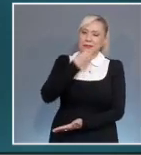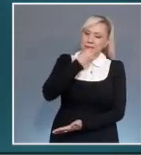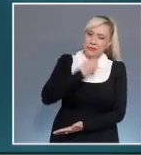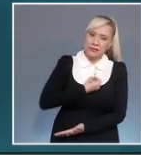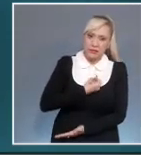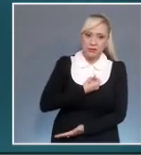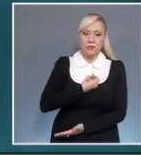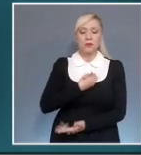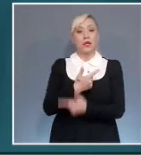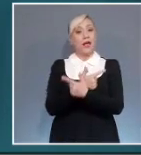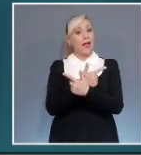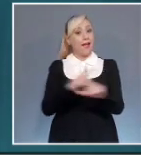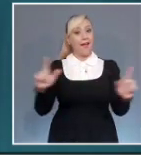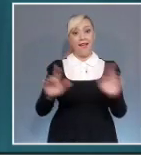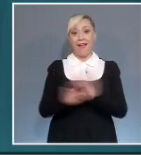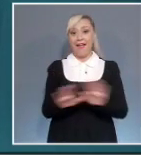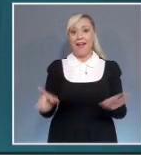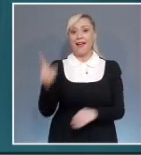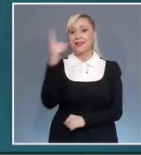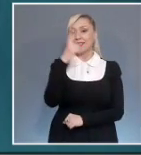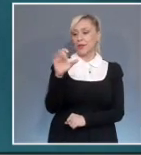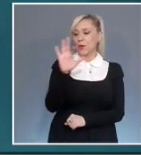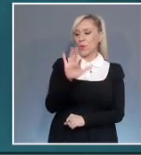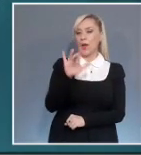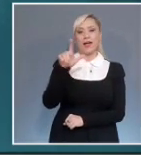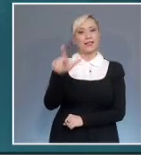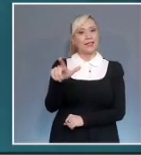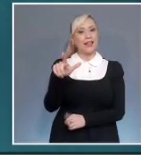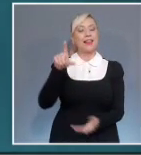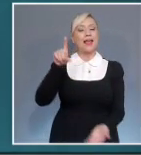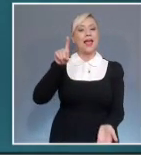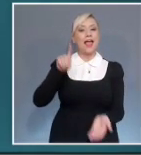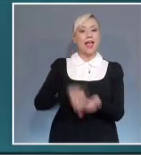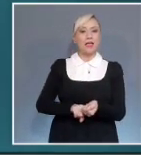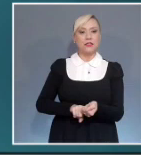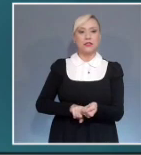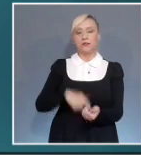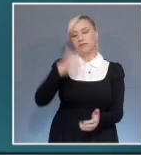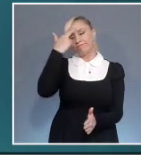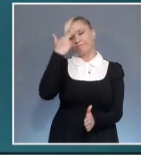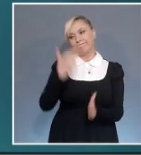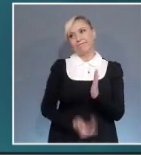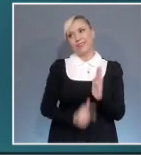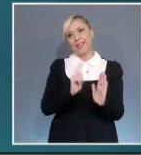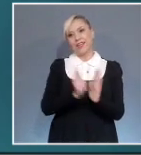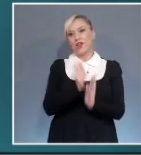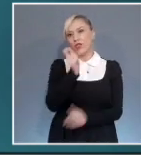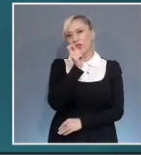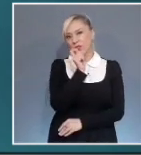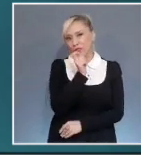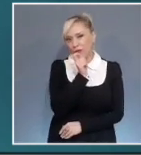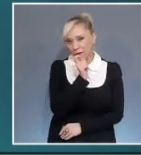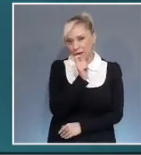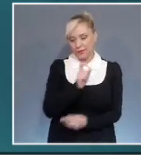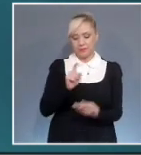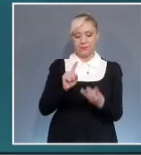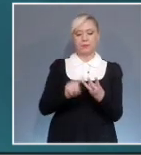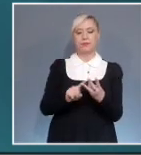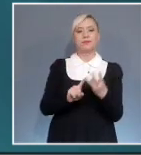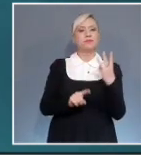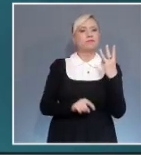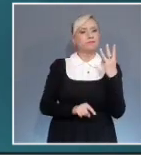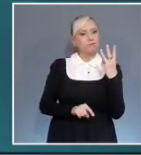liberadas, 157 fueron procesadas por delitos contra la salud, 3 por robo y 1 por tráfico